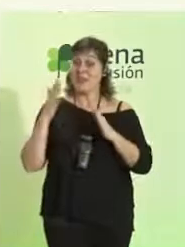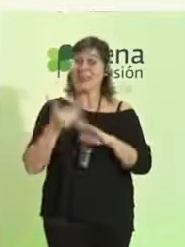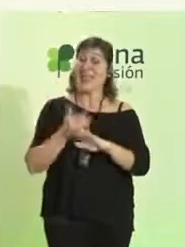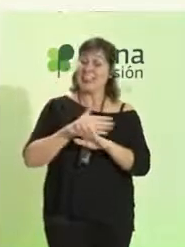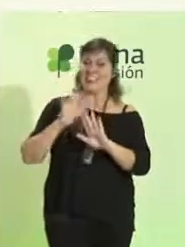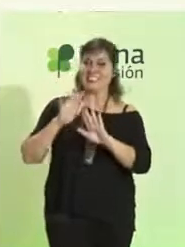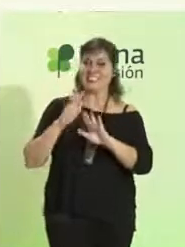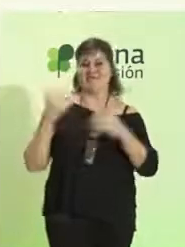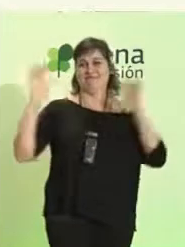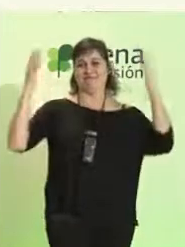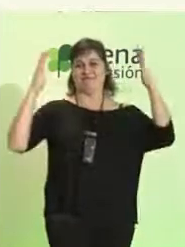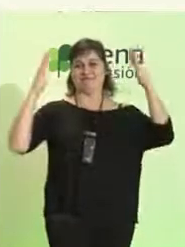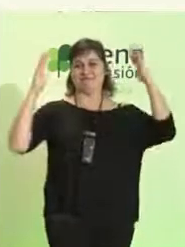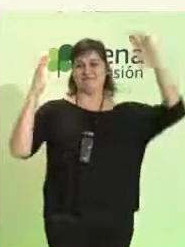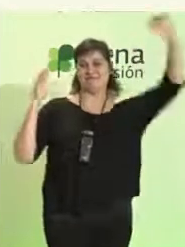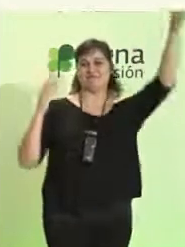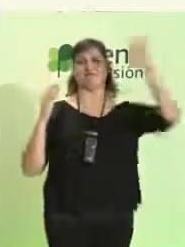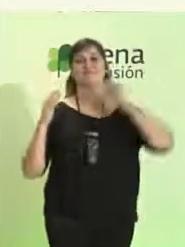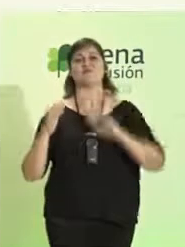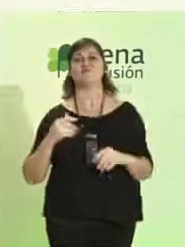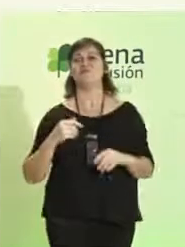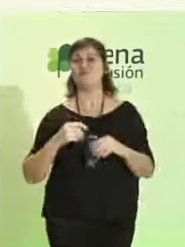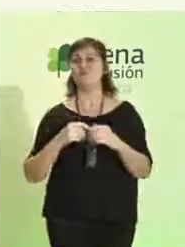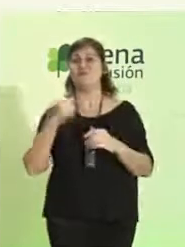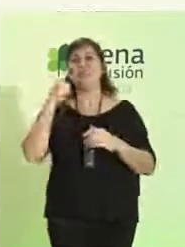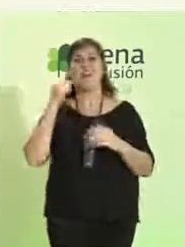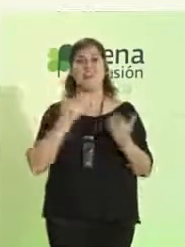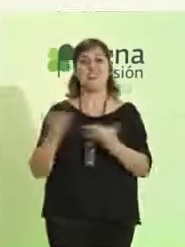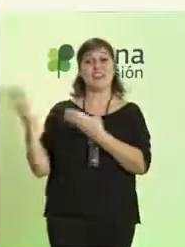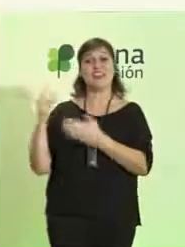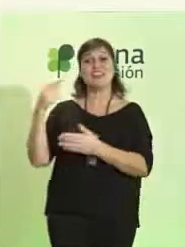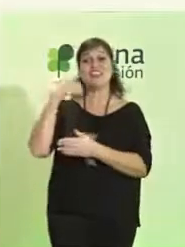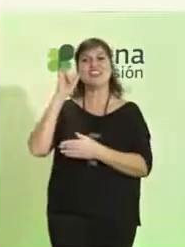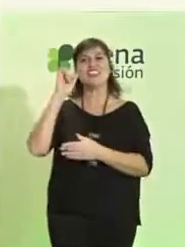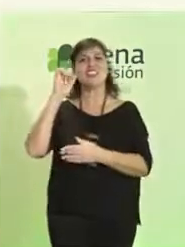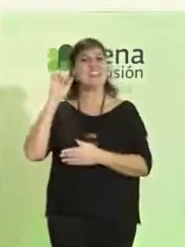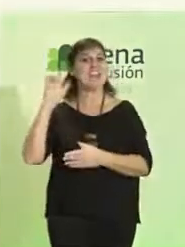cedo el espacio allí a ver qué has hecho.